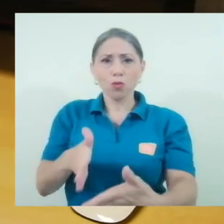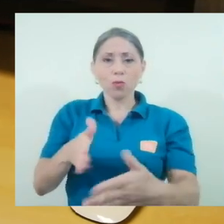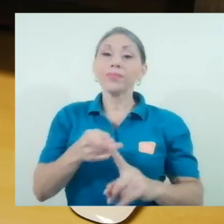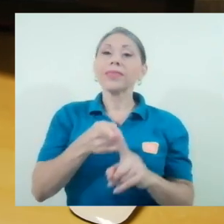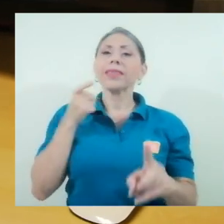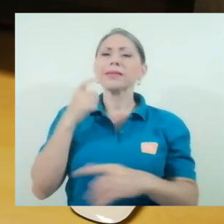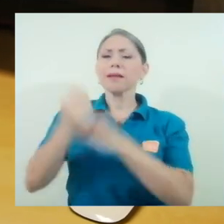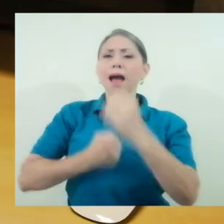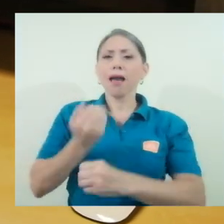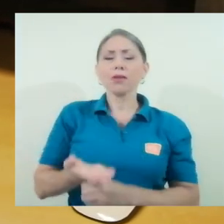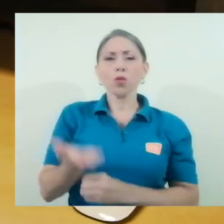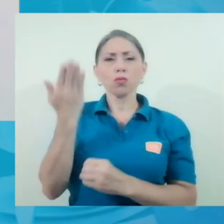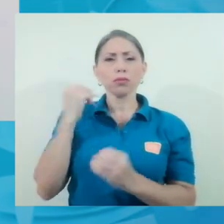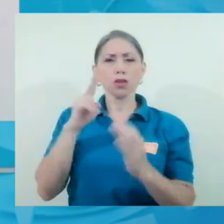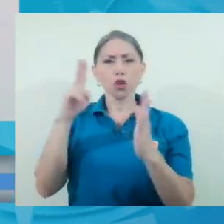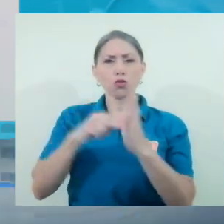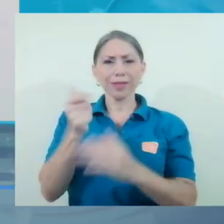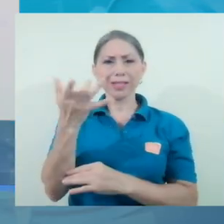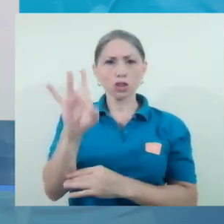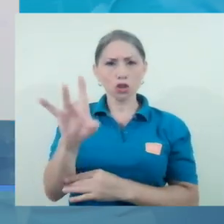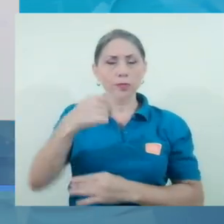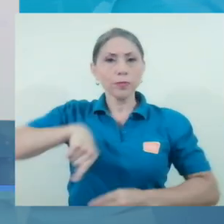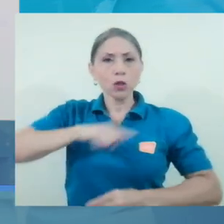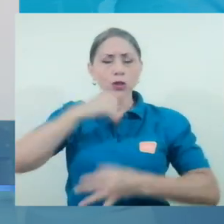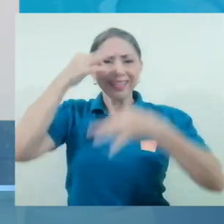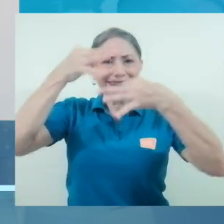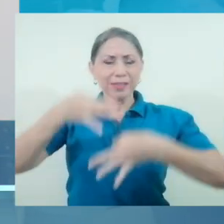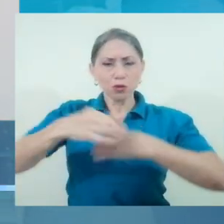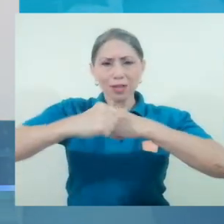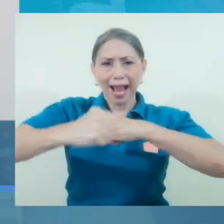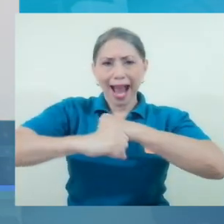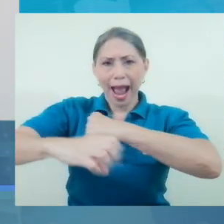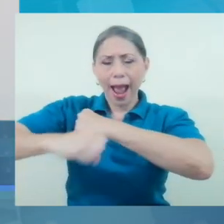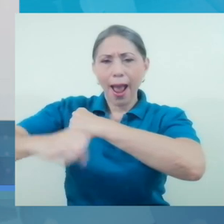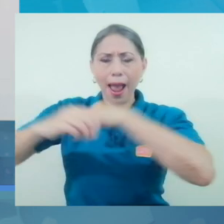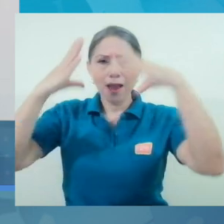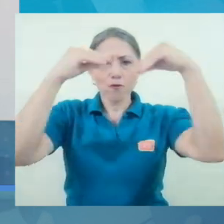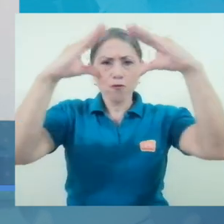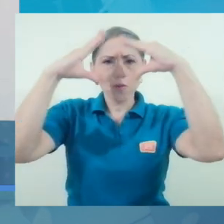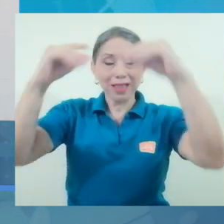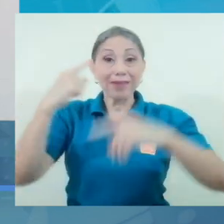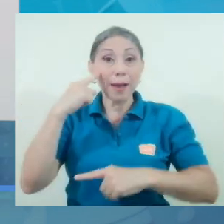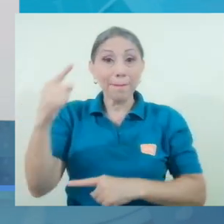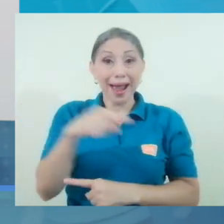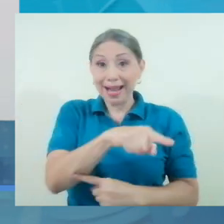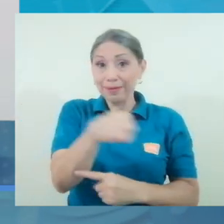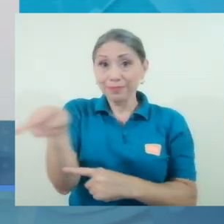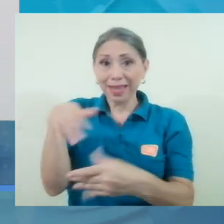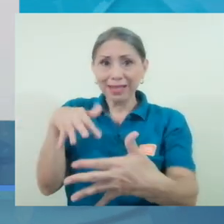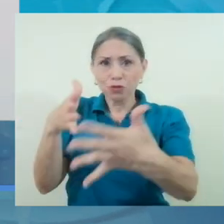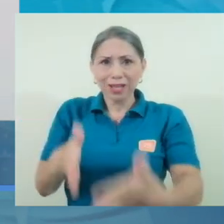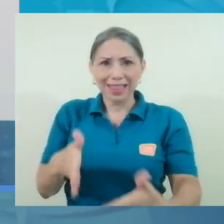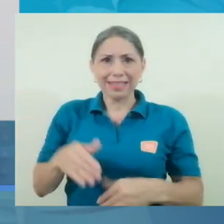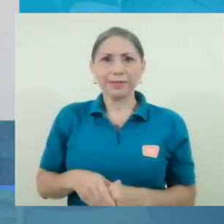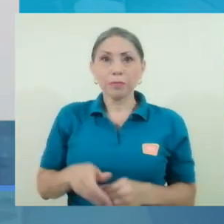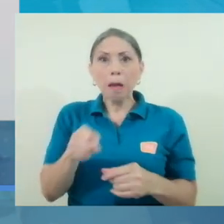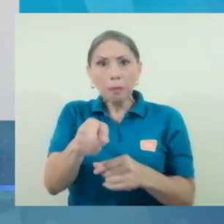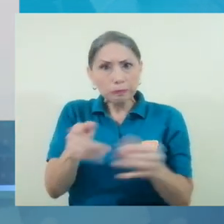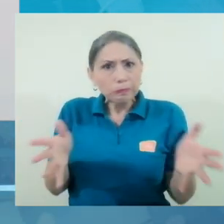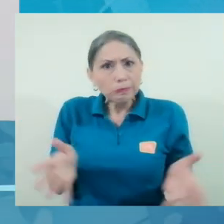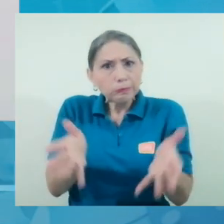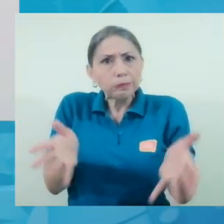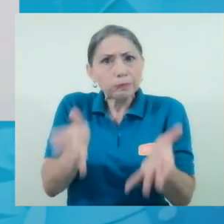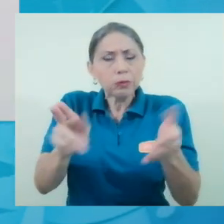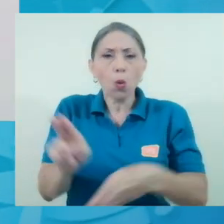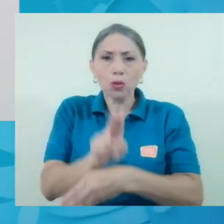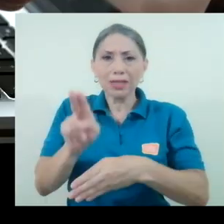año 2018 decidimos hacer toda una campaña informativa para instar a la población estudiantil a utilizar